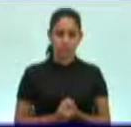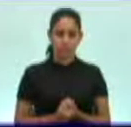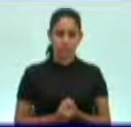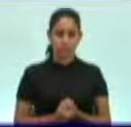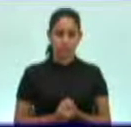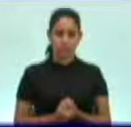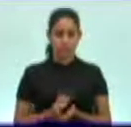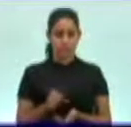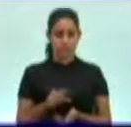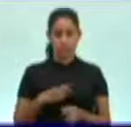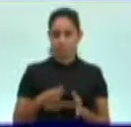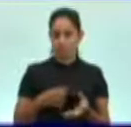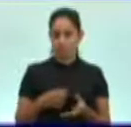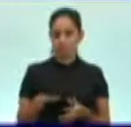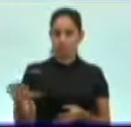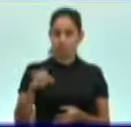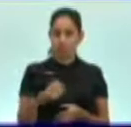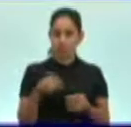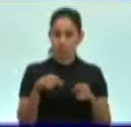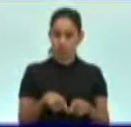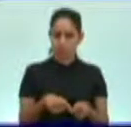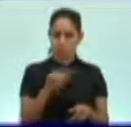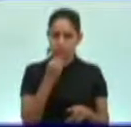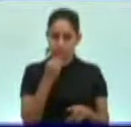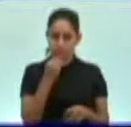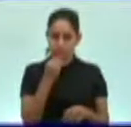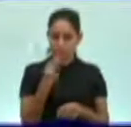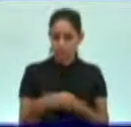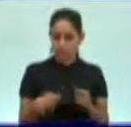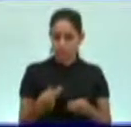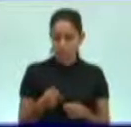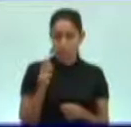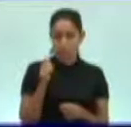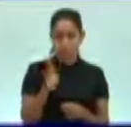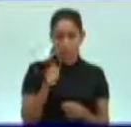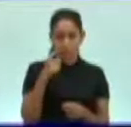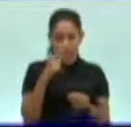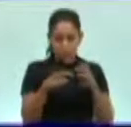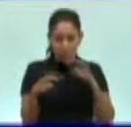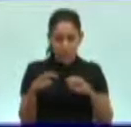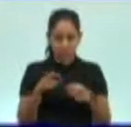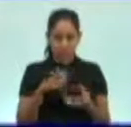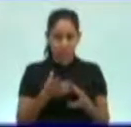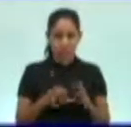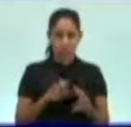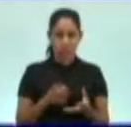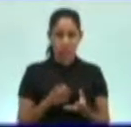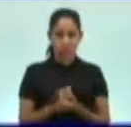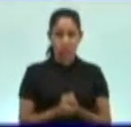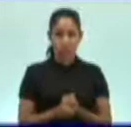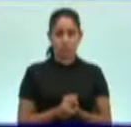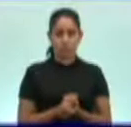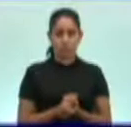todos juntos podremos entonces buscar la manera de que